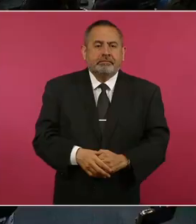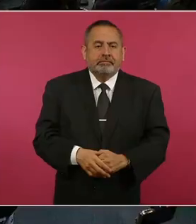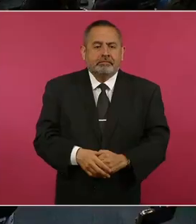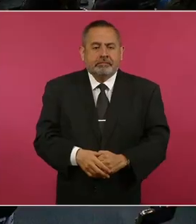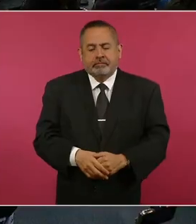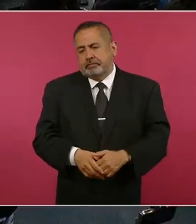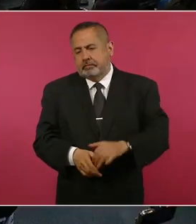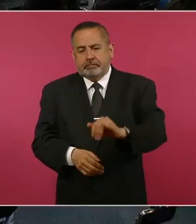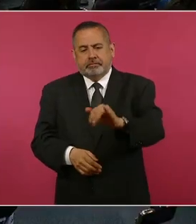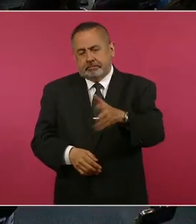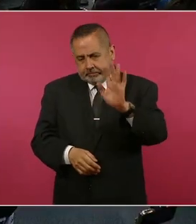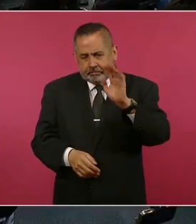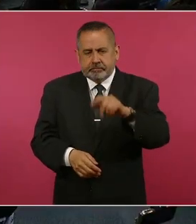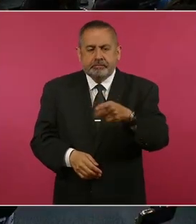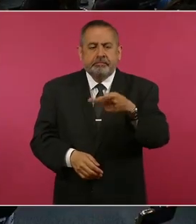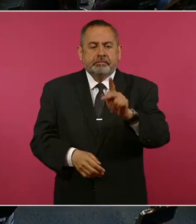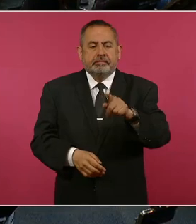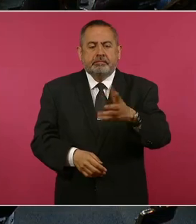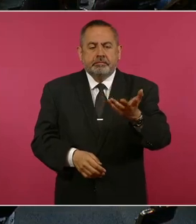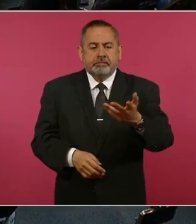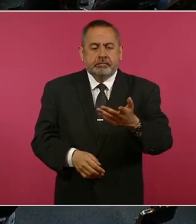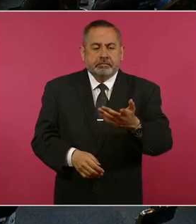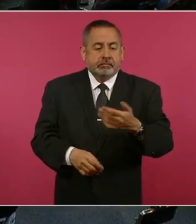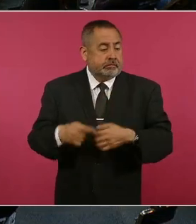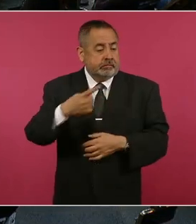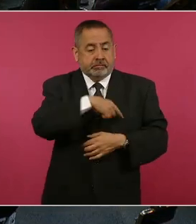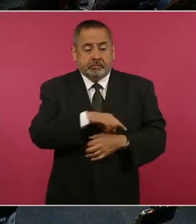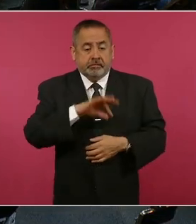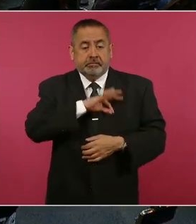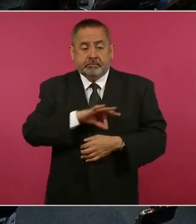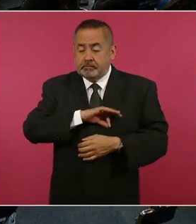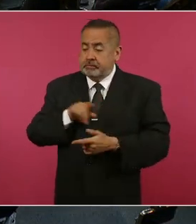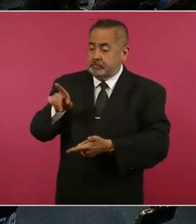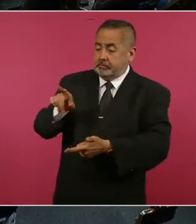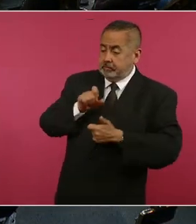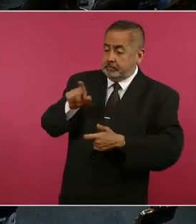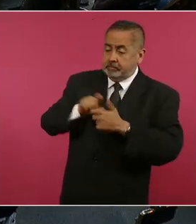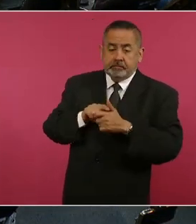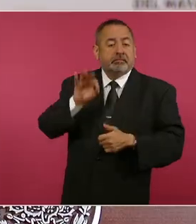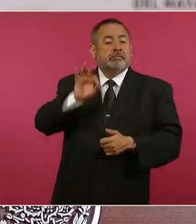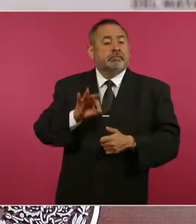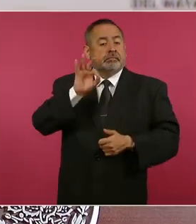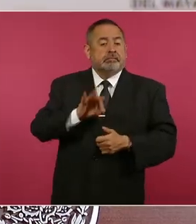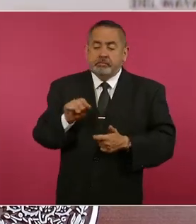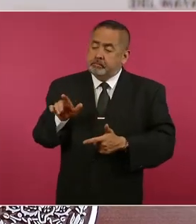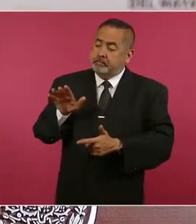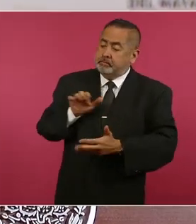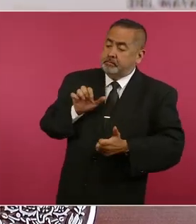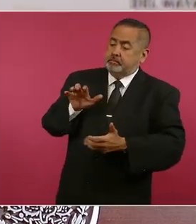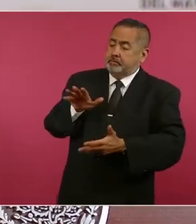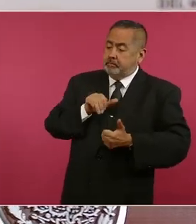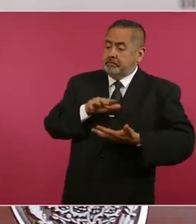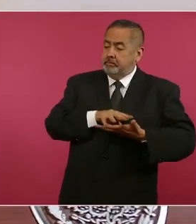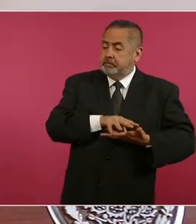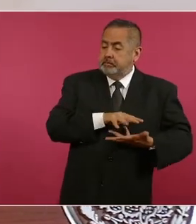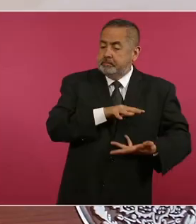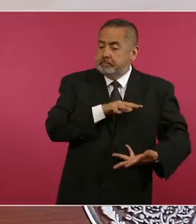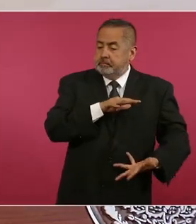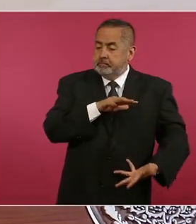Sí, además, pero comisiones y a intereses, porque ellos tienen el dinero, entonces